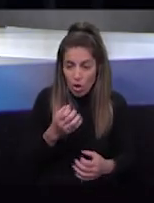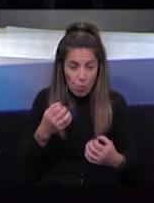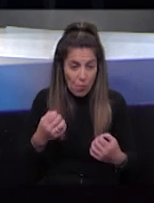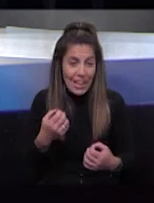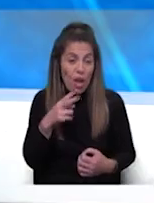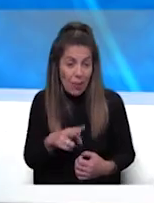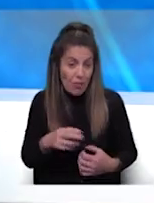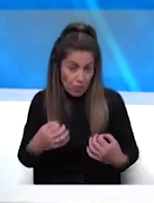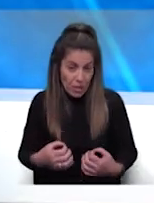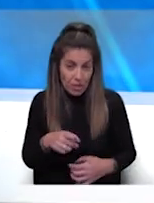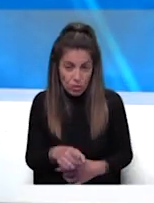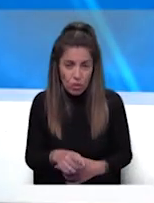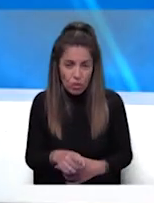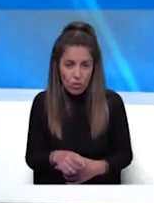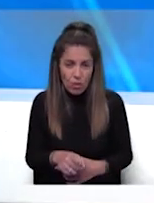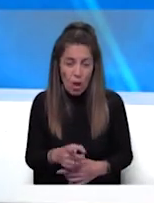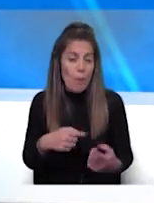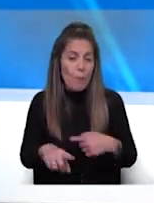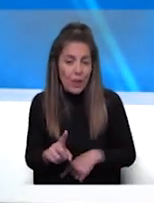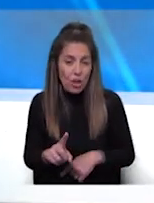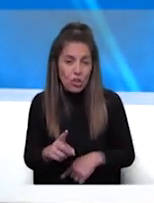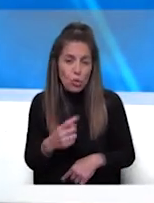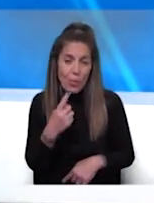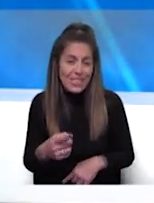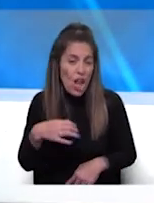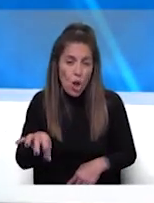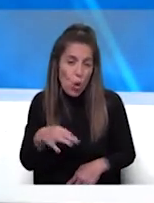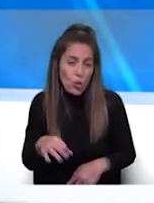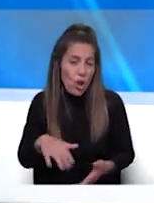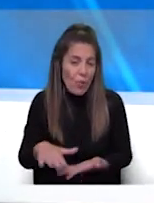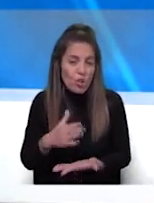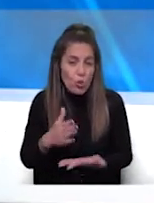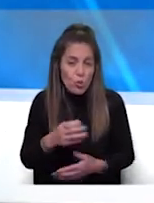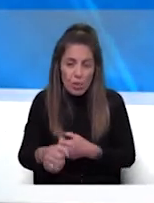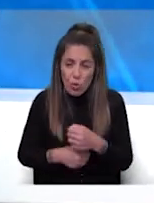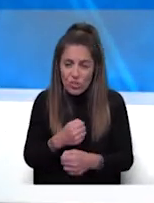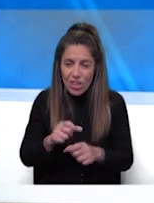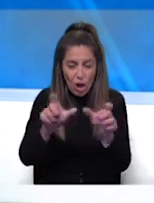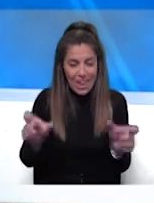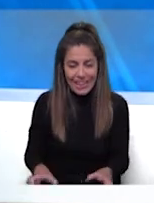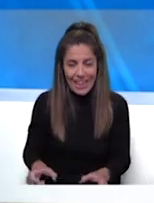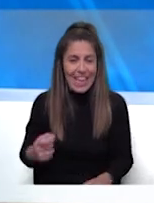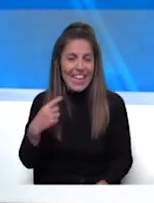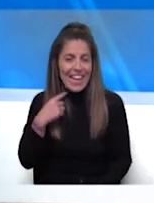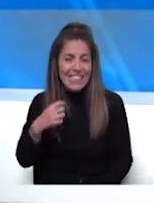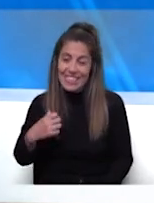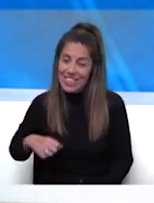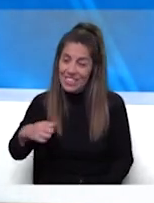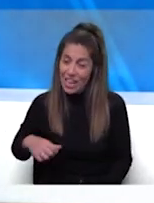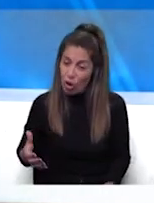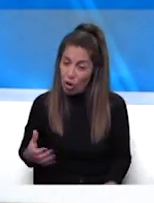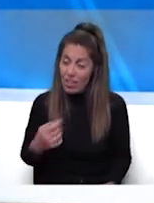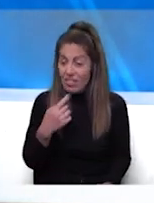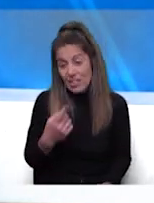esos casos o de esos informes, pero si tú me decís que lo único que pasó en los últimos años es Antel Arena y Gas Allago, te digo, te estás comiendo